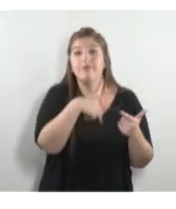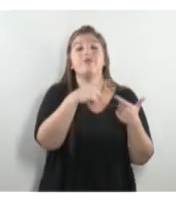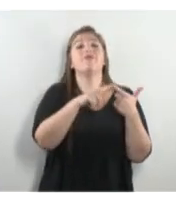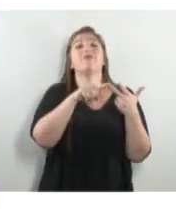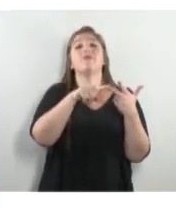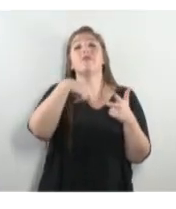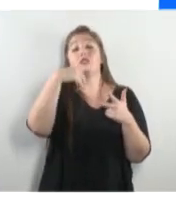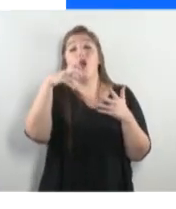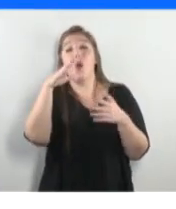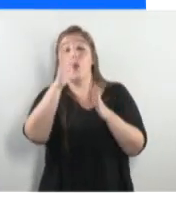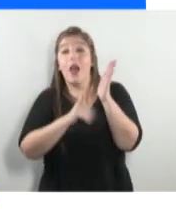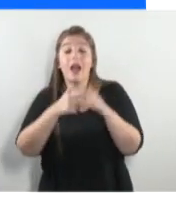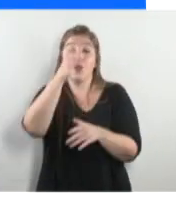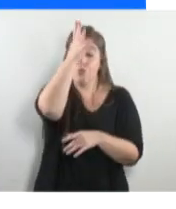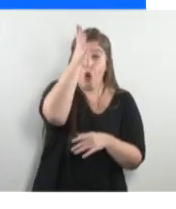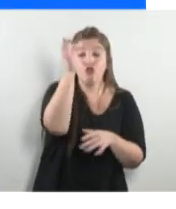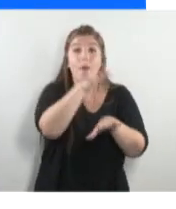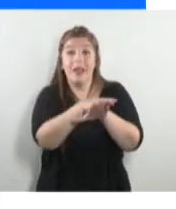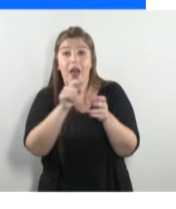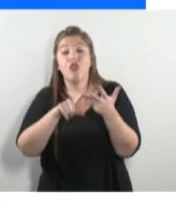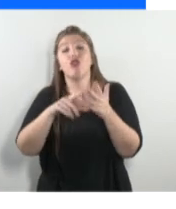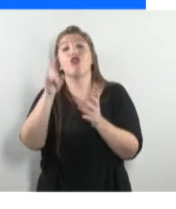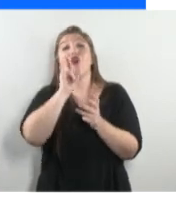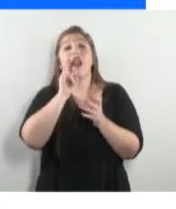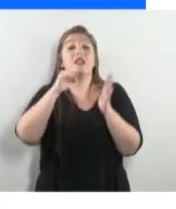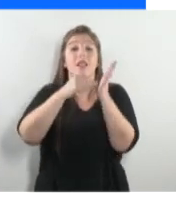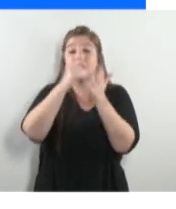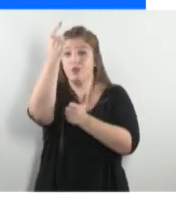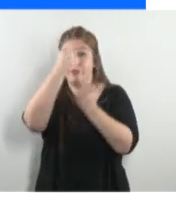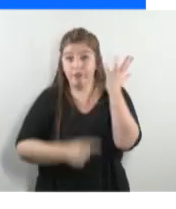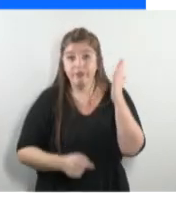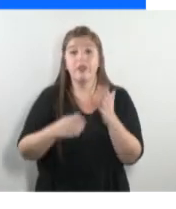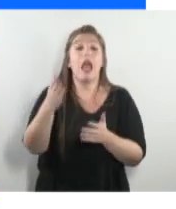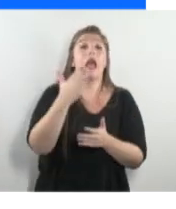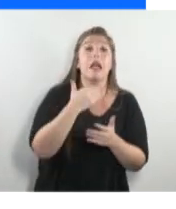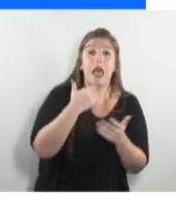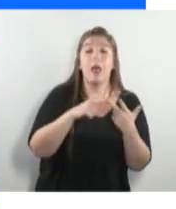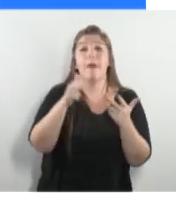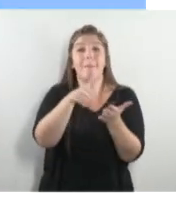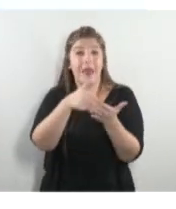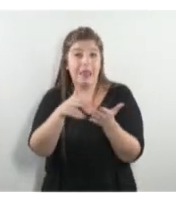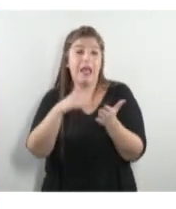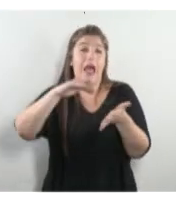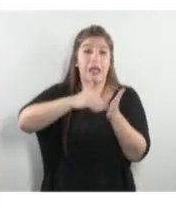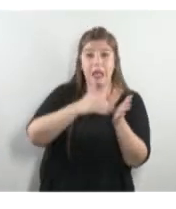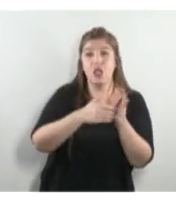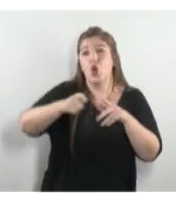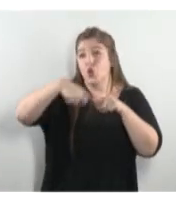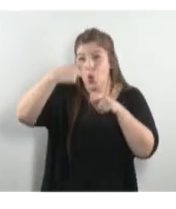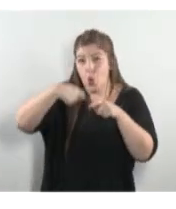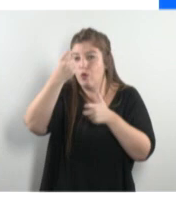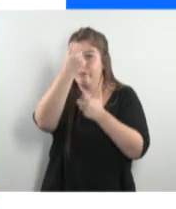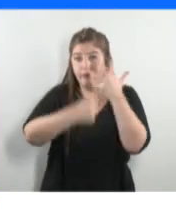el pescado, en lácteos como la leche y sus derivados, la crema, la manteca, el queso, el yogurt, entre otros, y